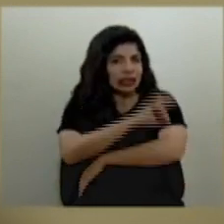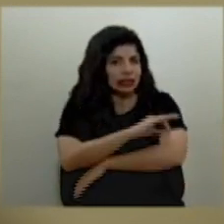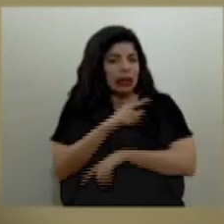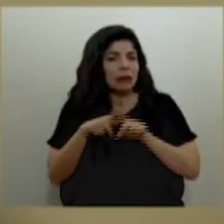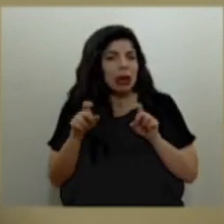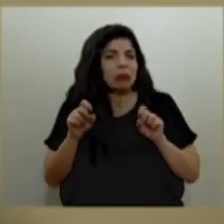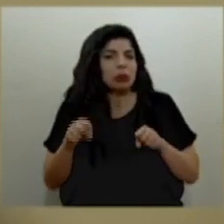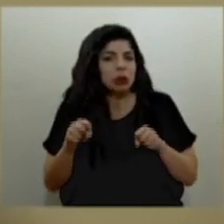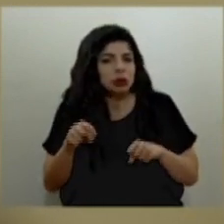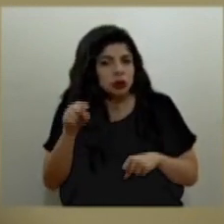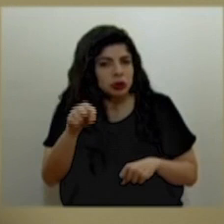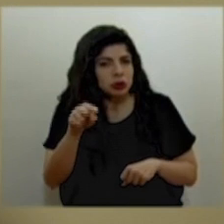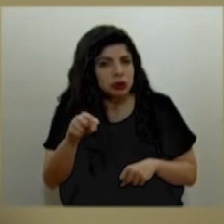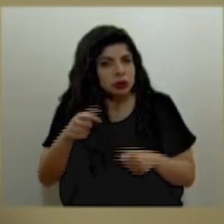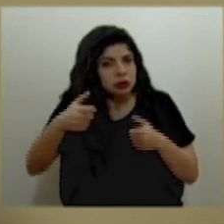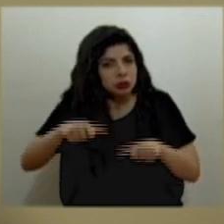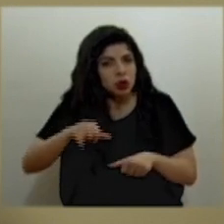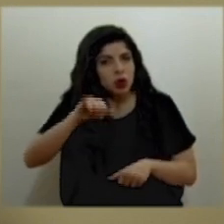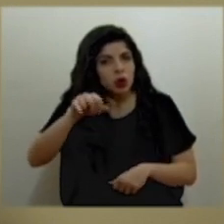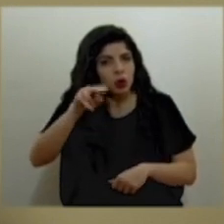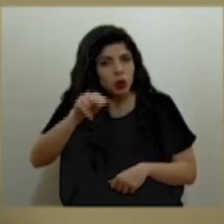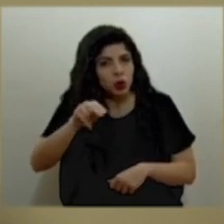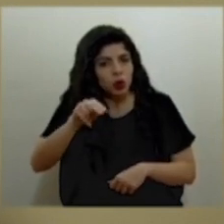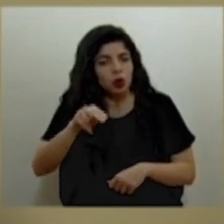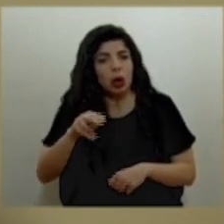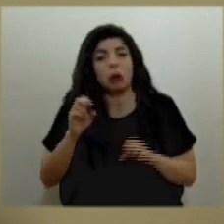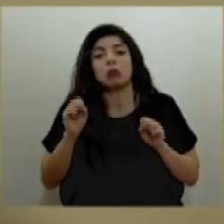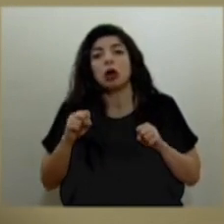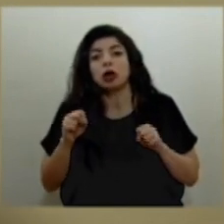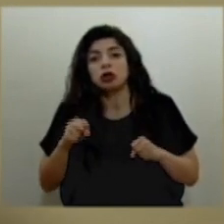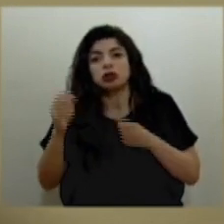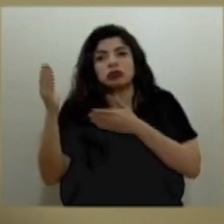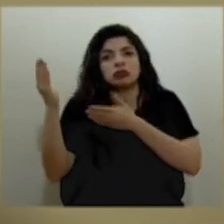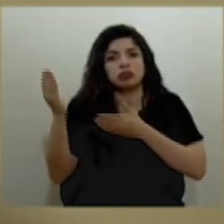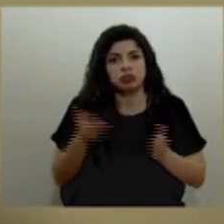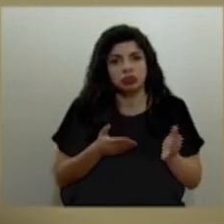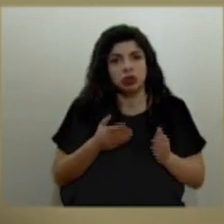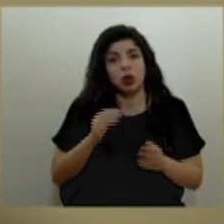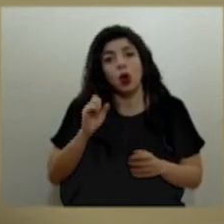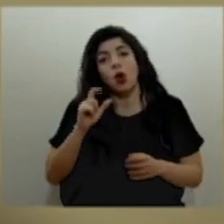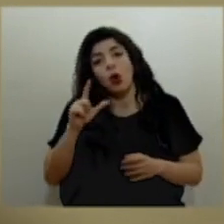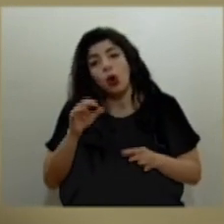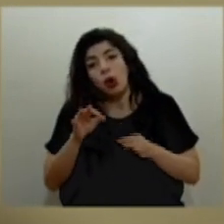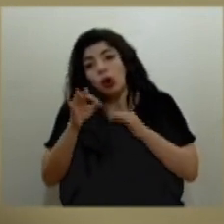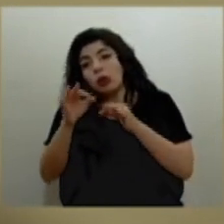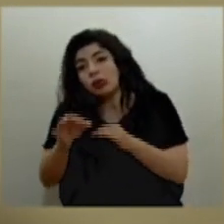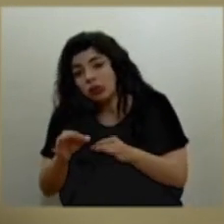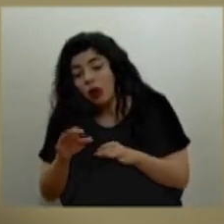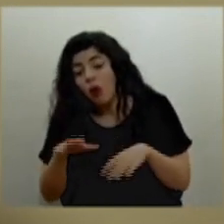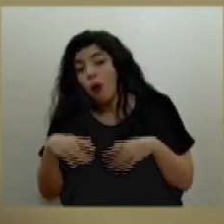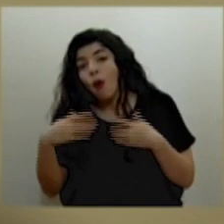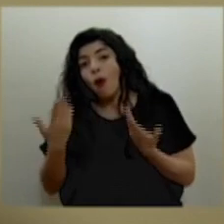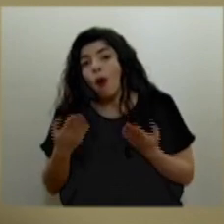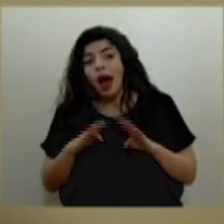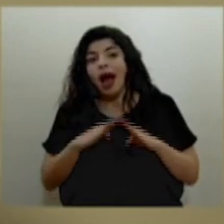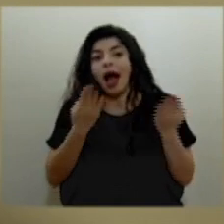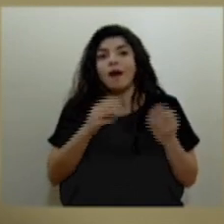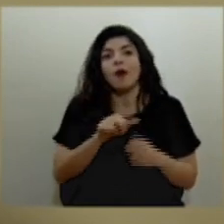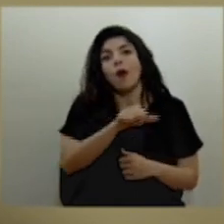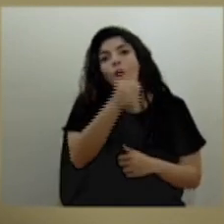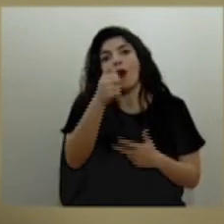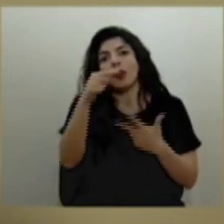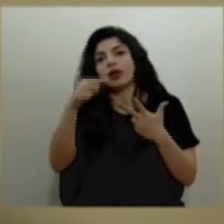tenemos originalmente pactadas para junio. Eventualmente podría trasladarse alguna a julio, o más bien hasta podría habilitarse una nueva